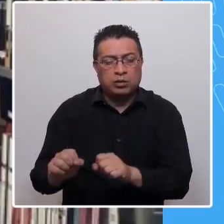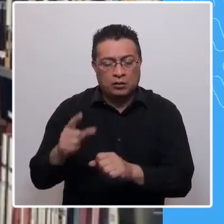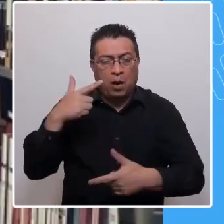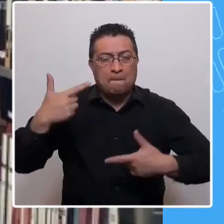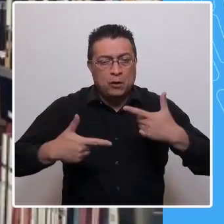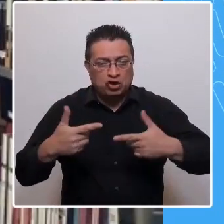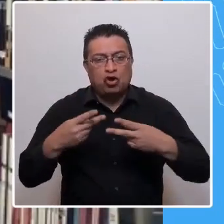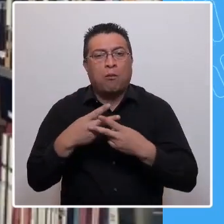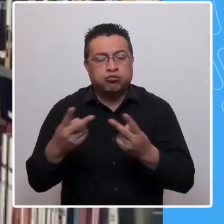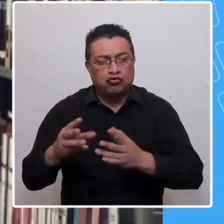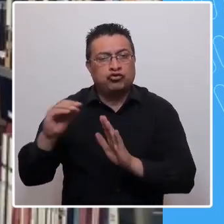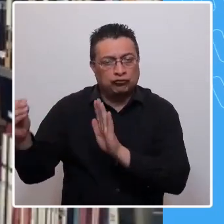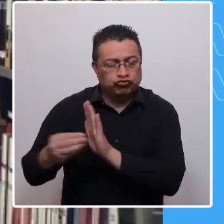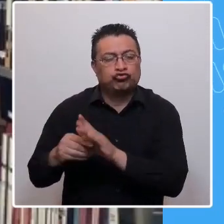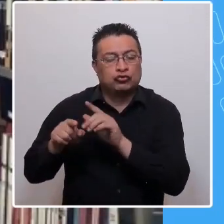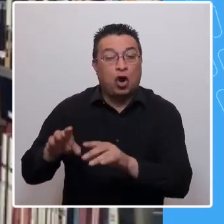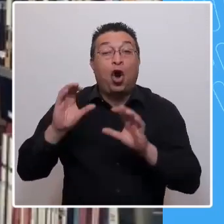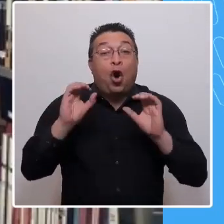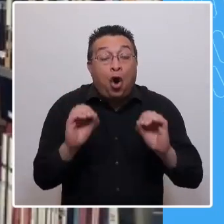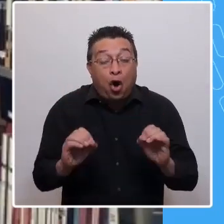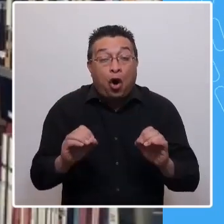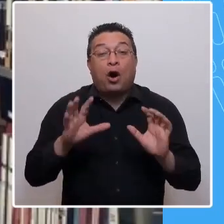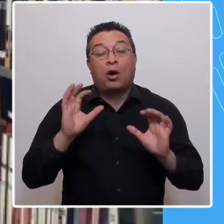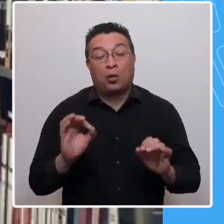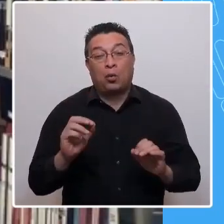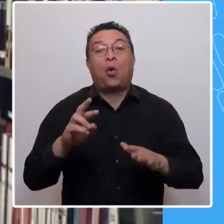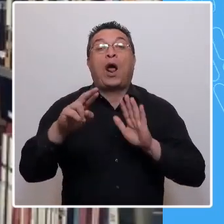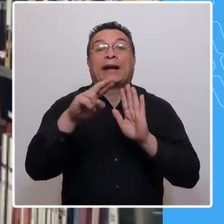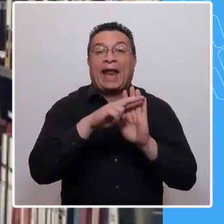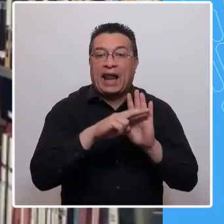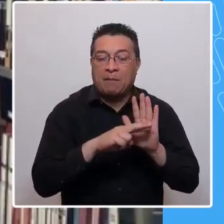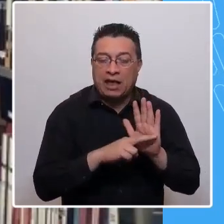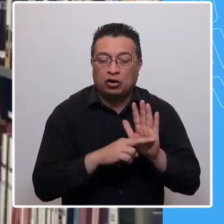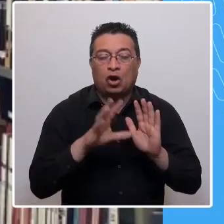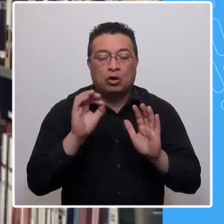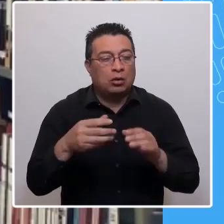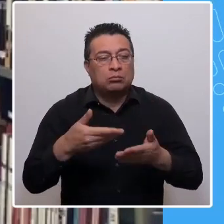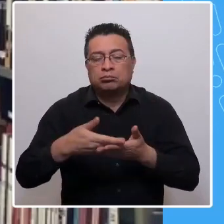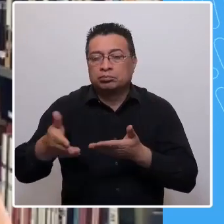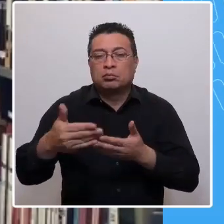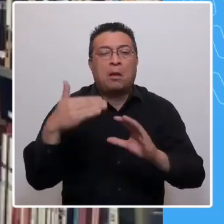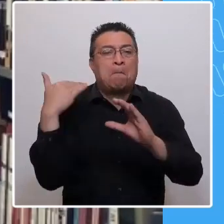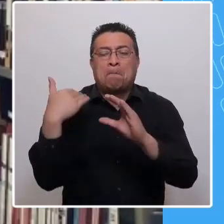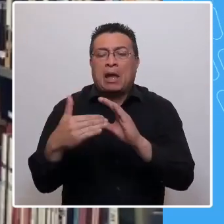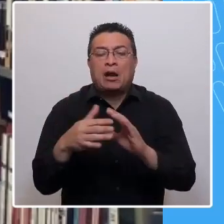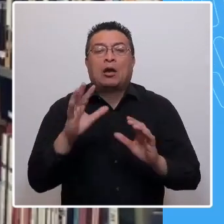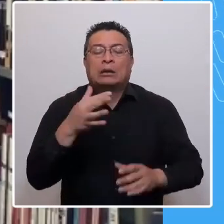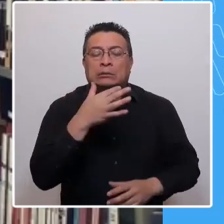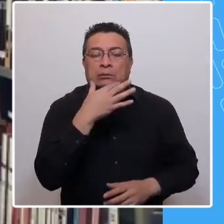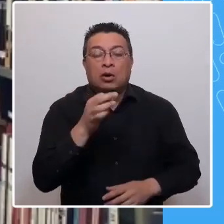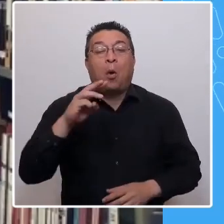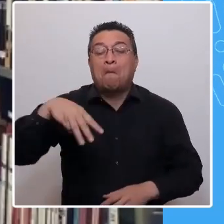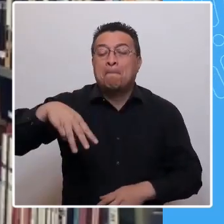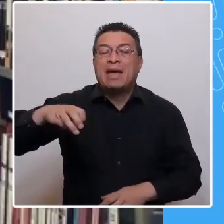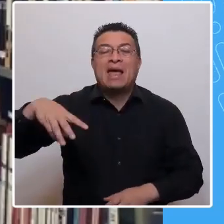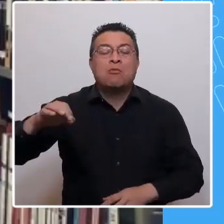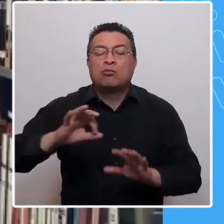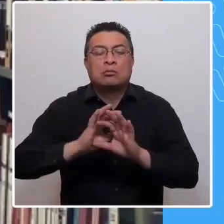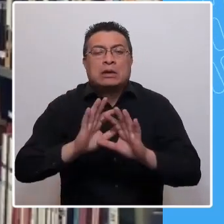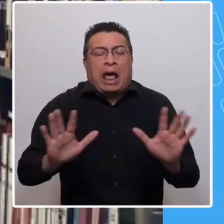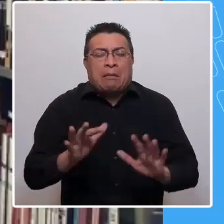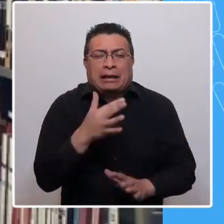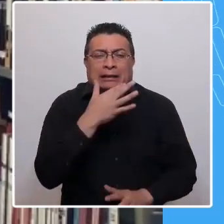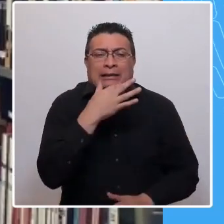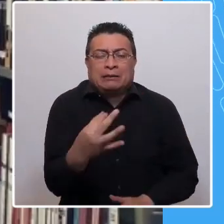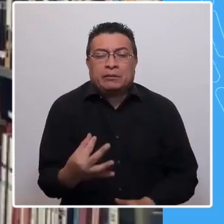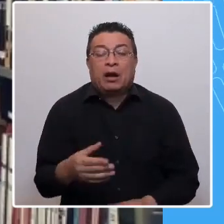política pública, o incluso por medio de un reglamento, una circular, un correo electrónico o un memo. Peor aún,